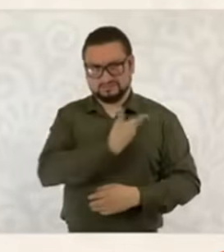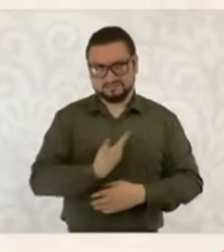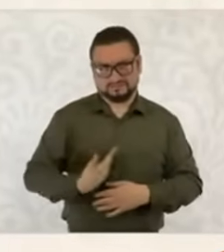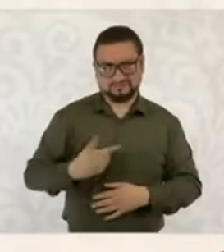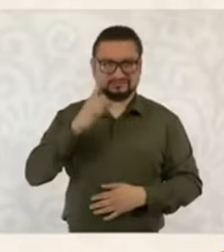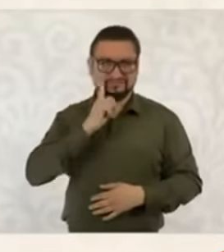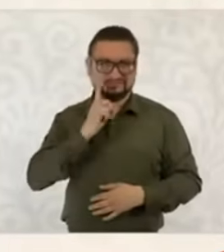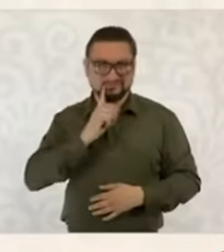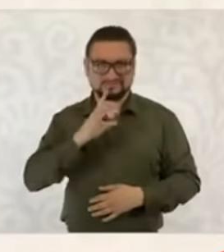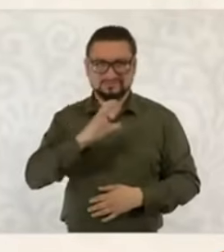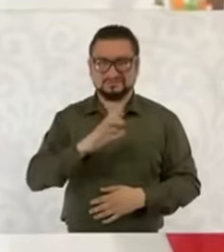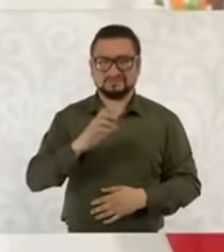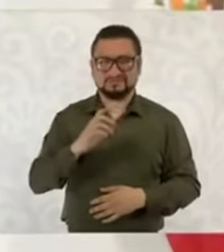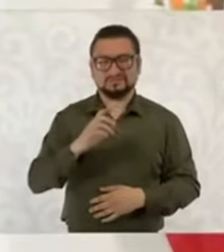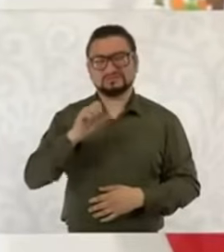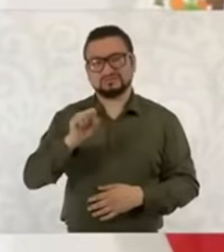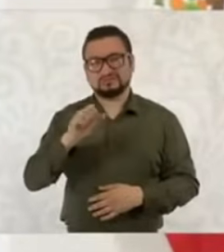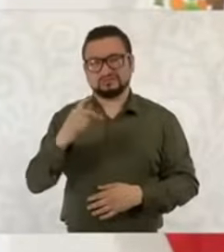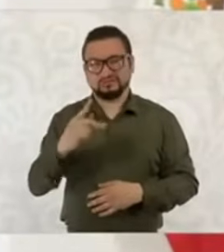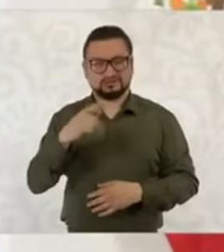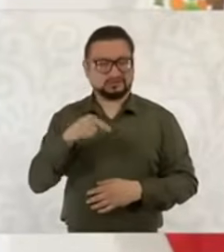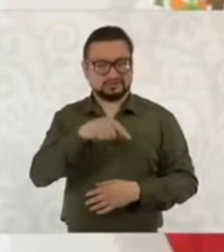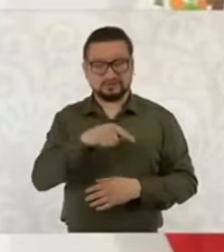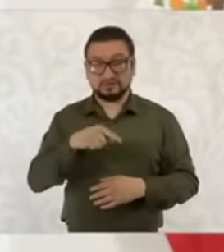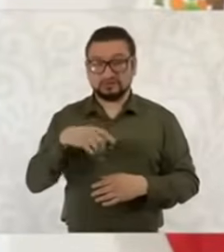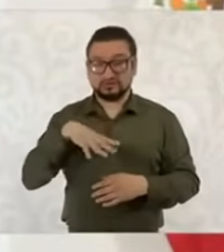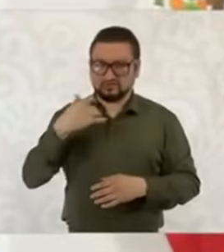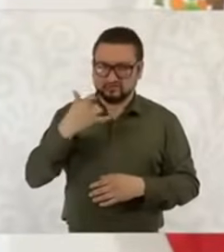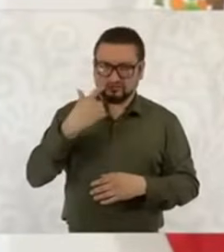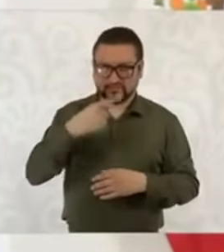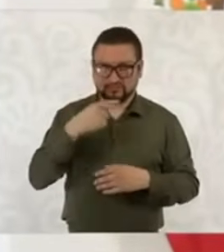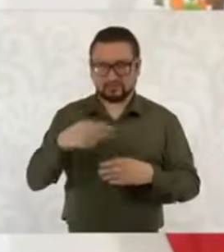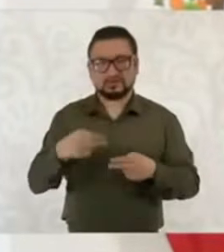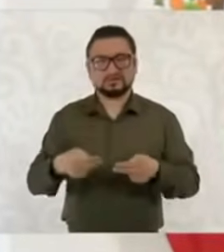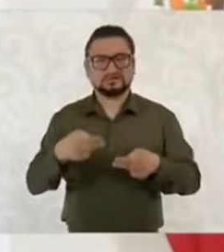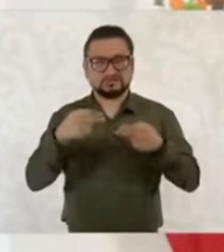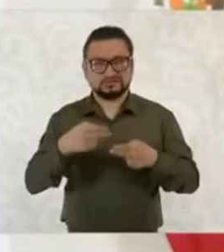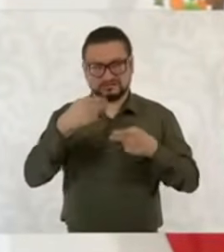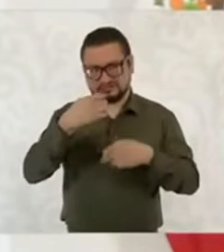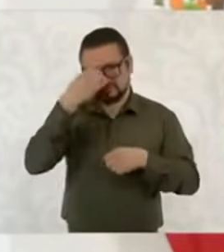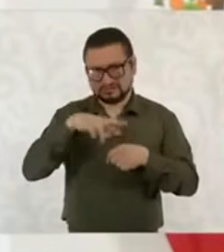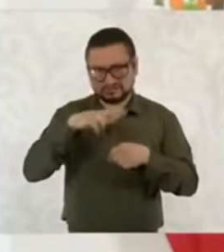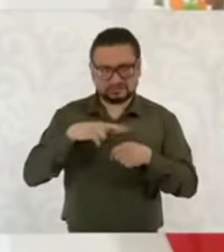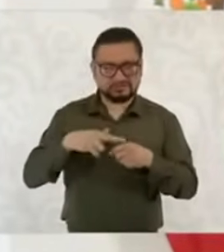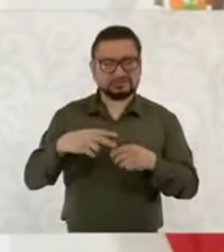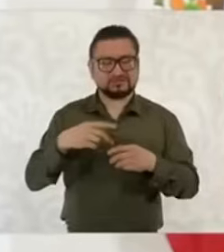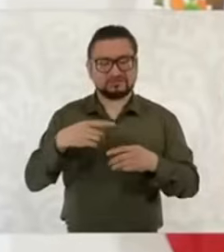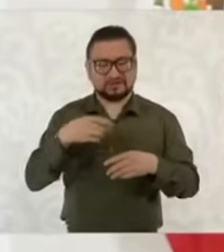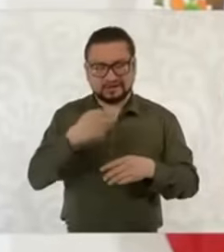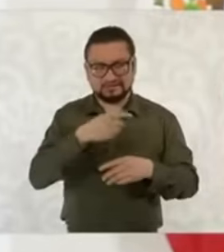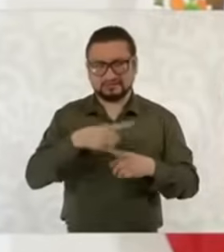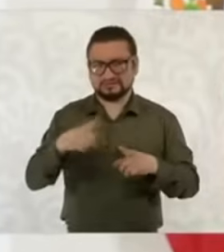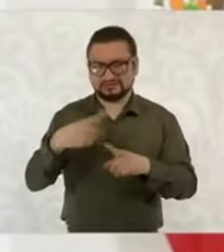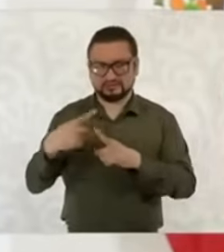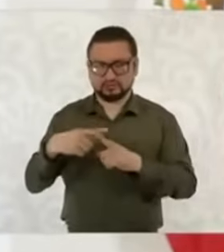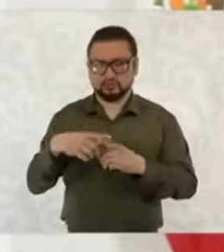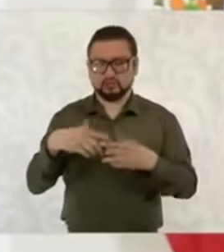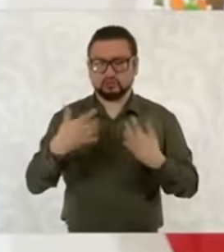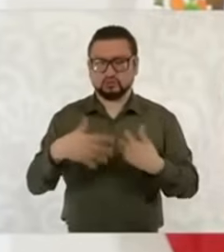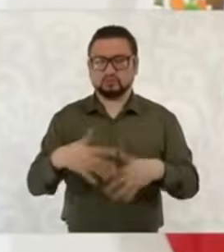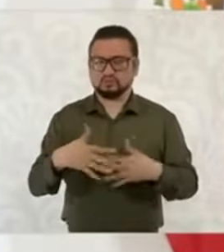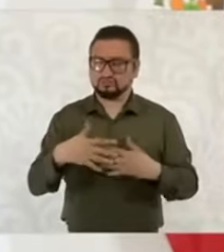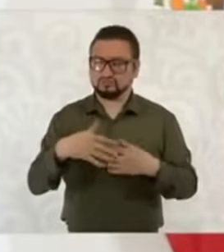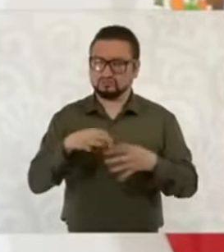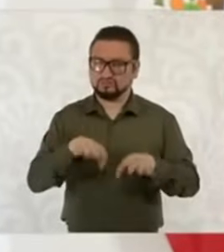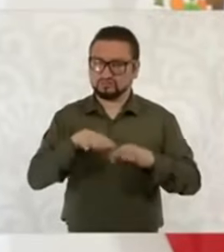Claudia Sheinbaum por fortalecer los ingresos de comercio exterior será uno de los puntales para tener esta